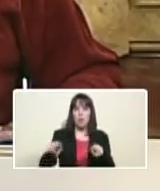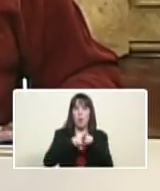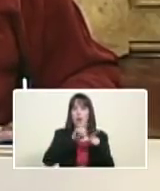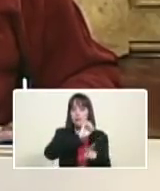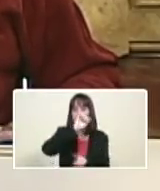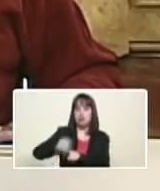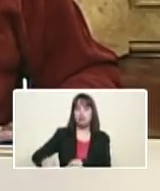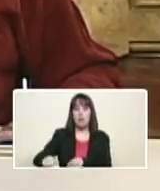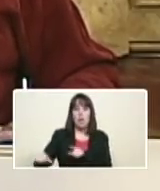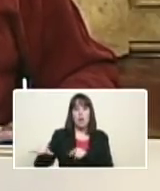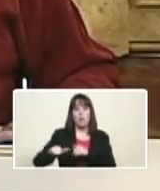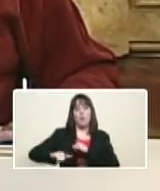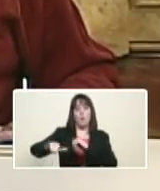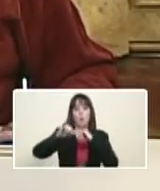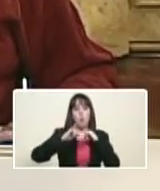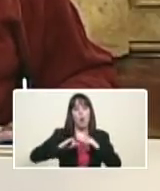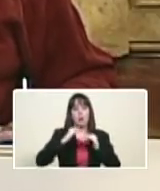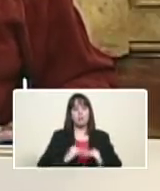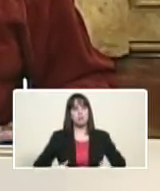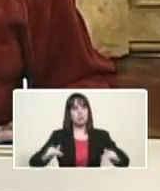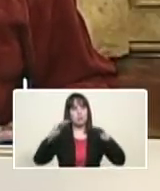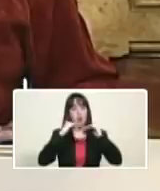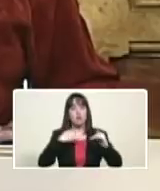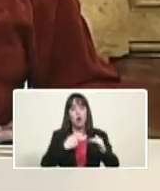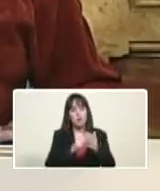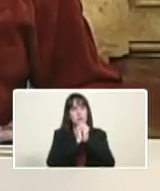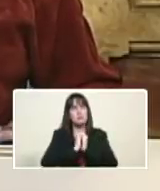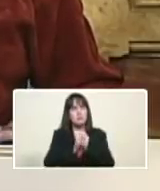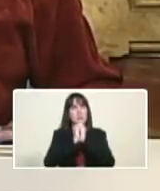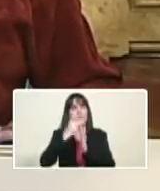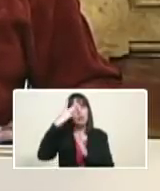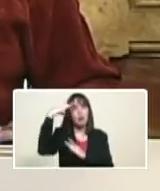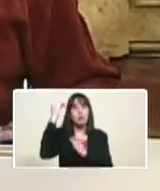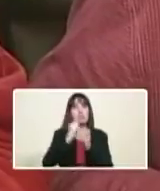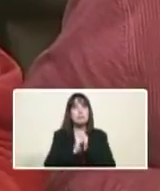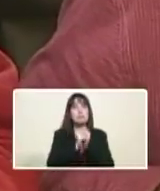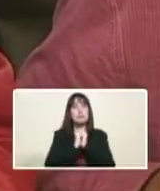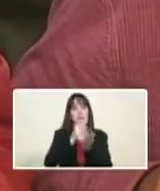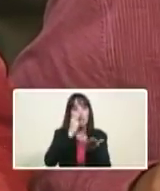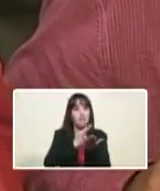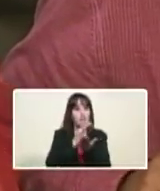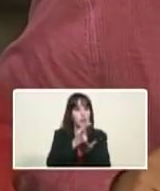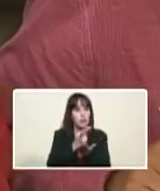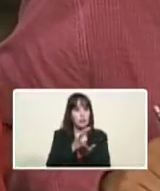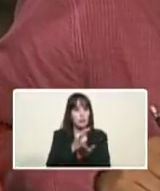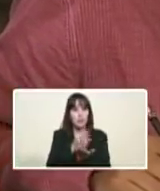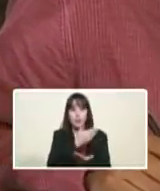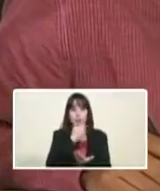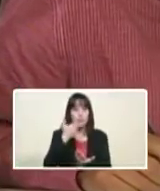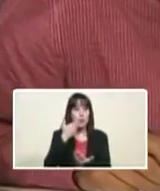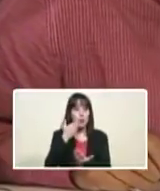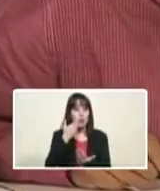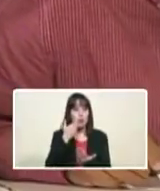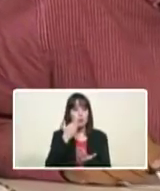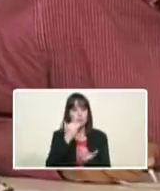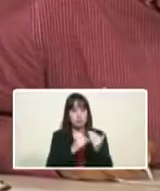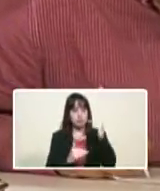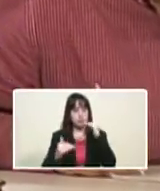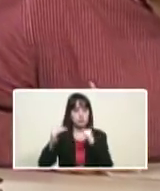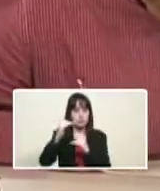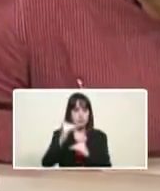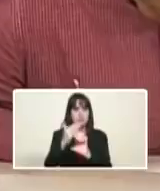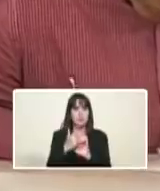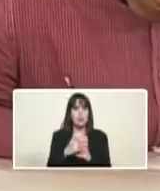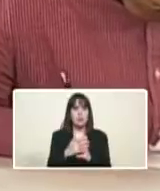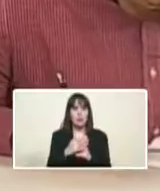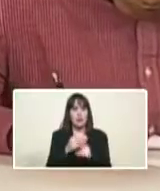Yo todos los días rezo al levantarme. Soy un hombre de fe. Todos los días rezo al acostarme. Soy un hombre de fe, cada